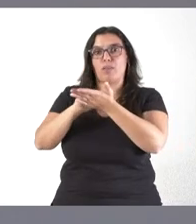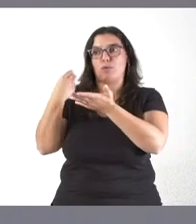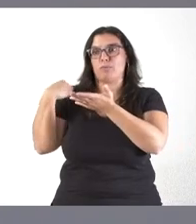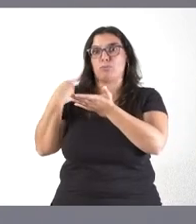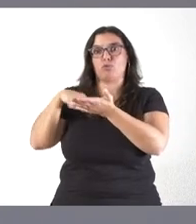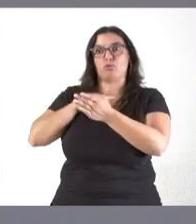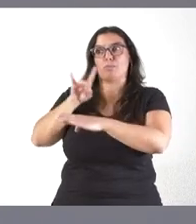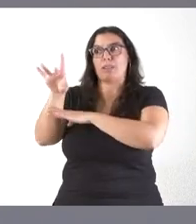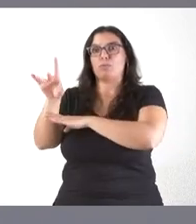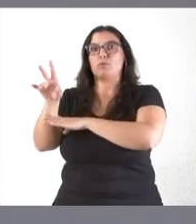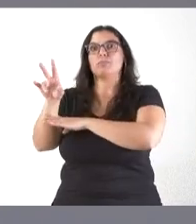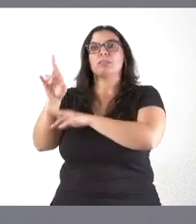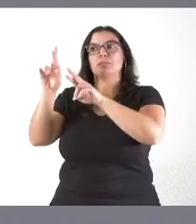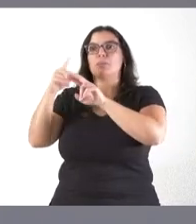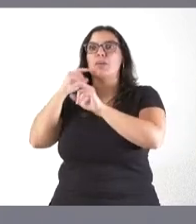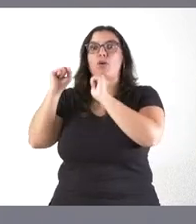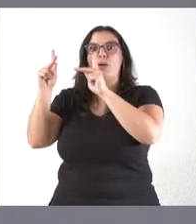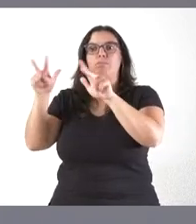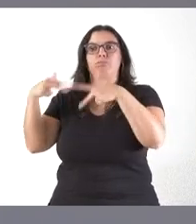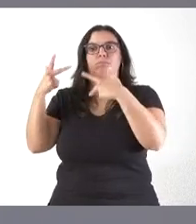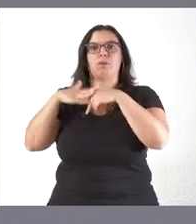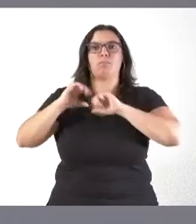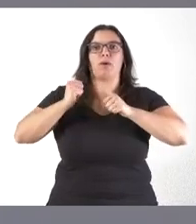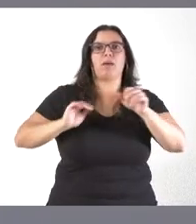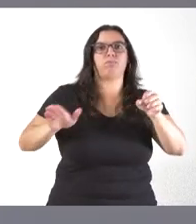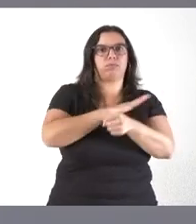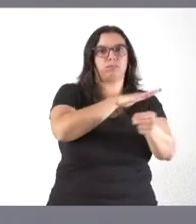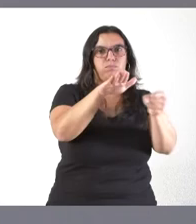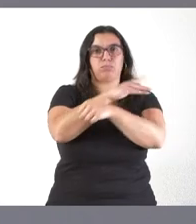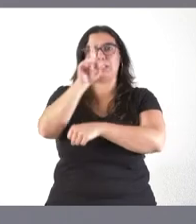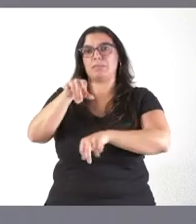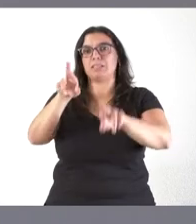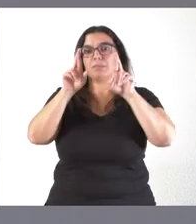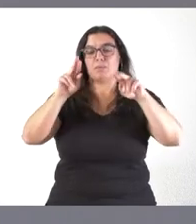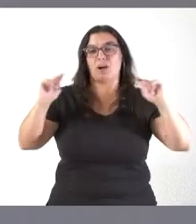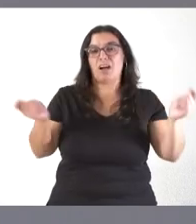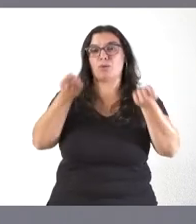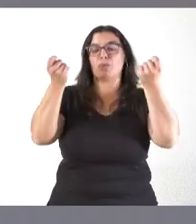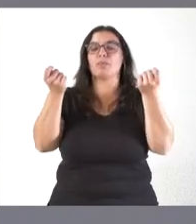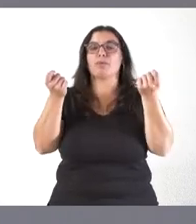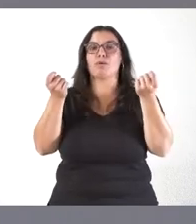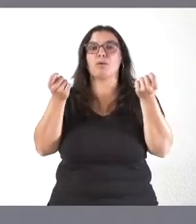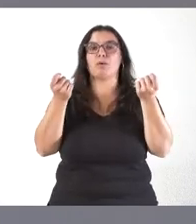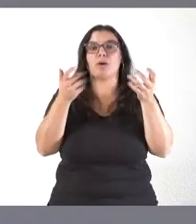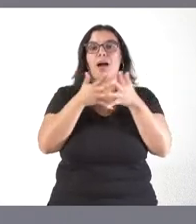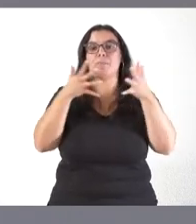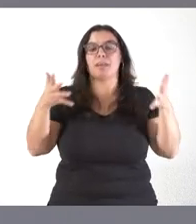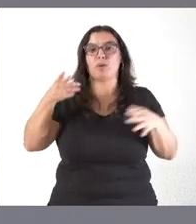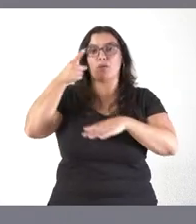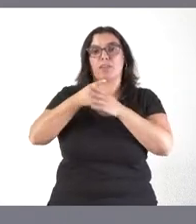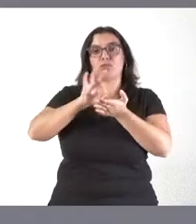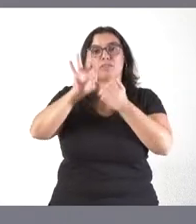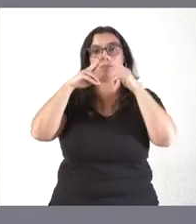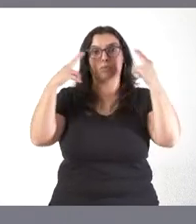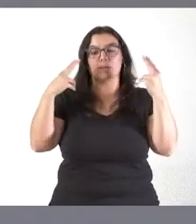que le hemos presentado para que puedan habilitarse estas ayudas deseamos también que este anuncio que se ha planteado de la ampliación de la obligación de servicio